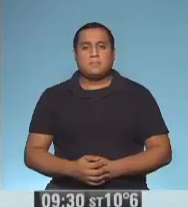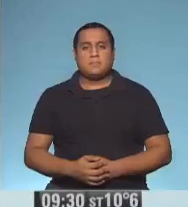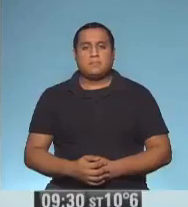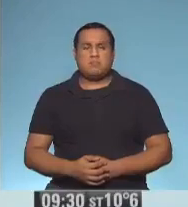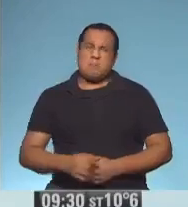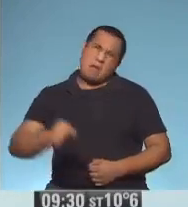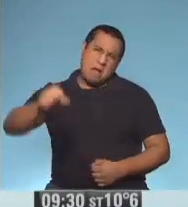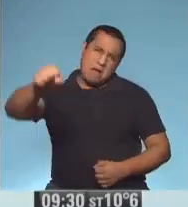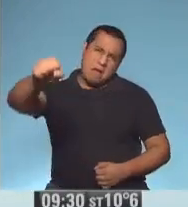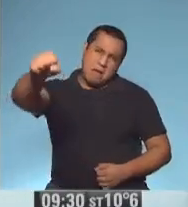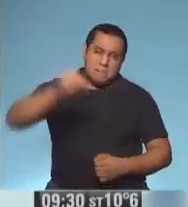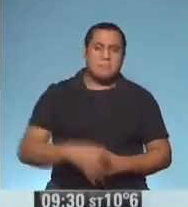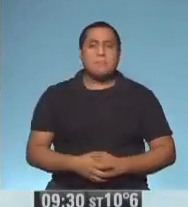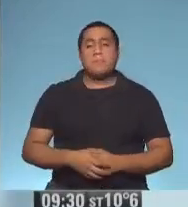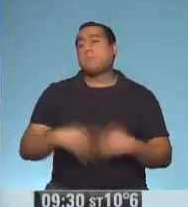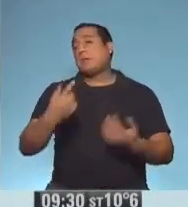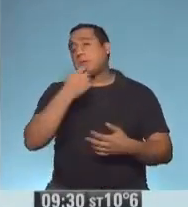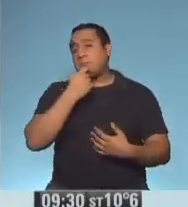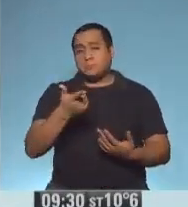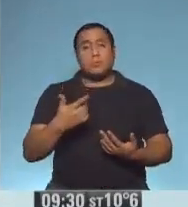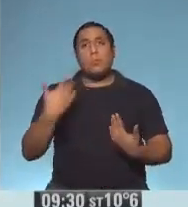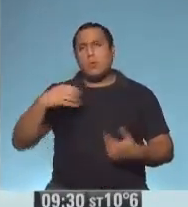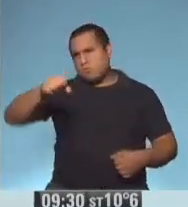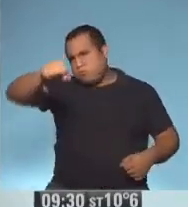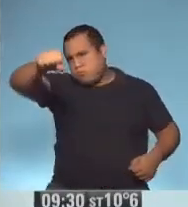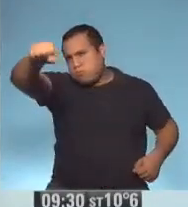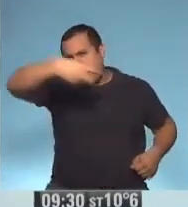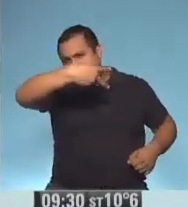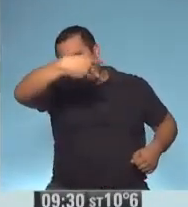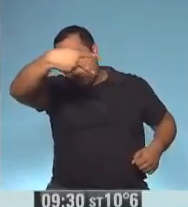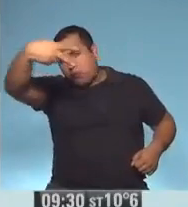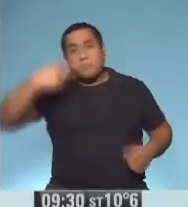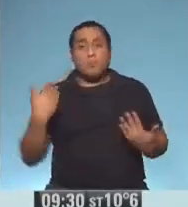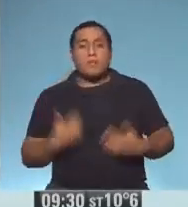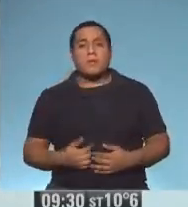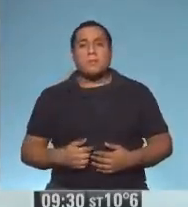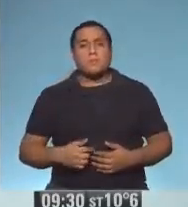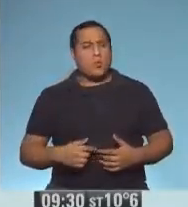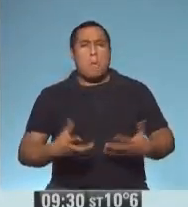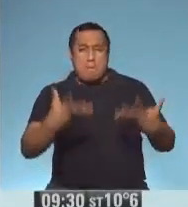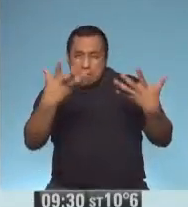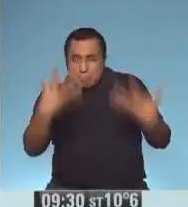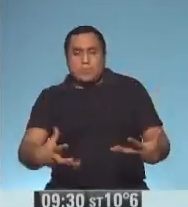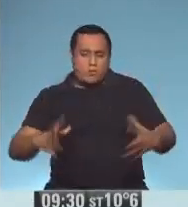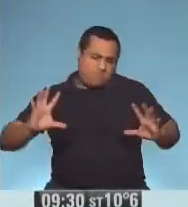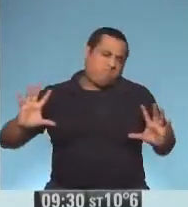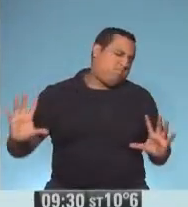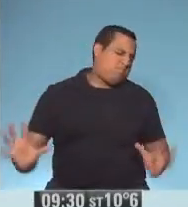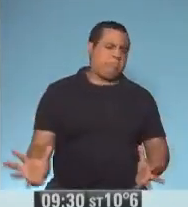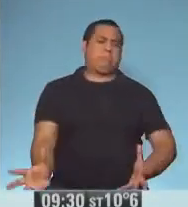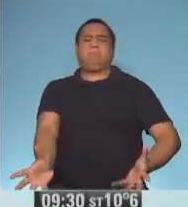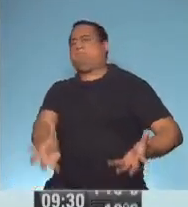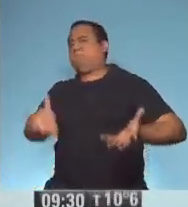¡Oh! Yeah. Como por ejemplo, pueden volar. Y puede levantar cosas muy, muy